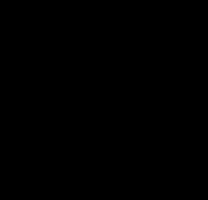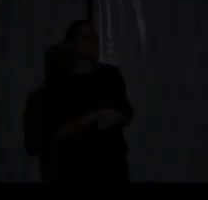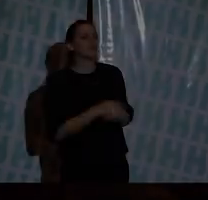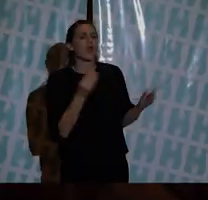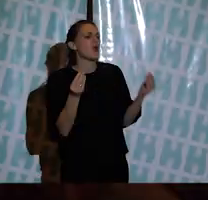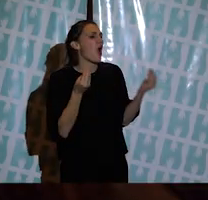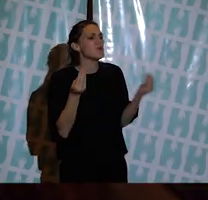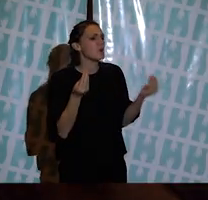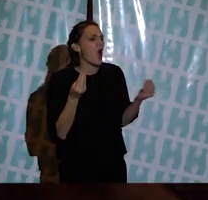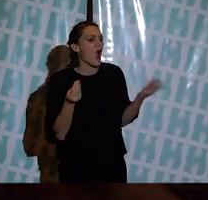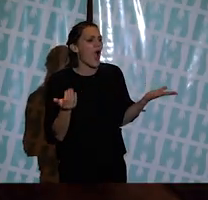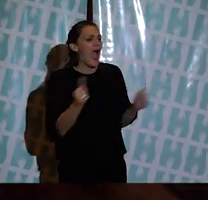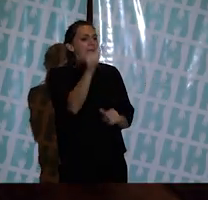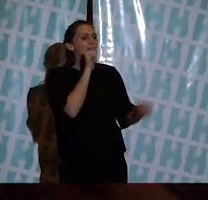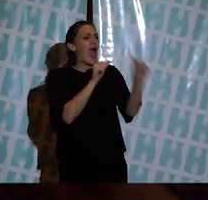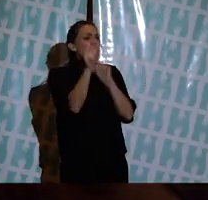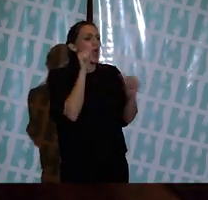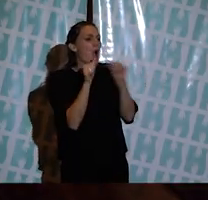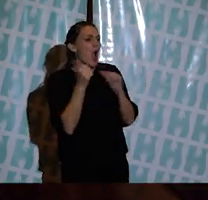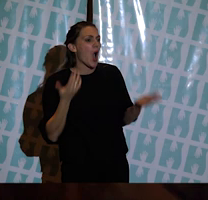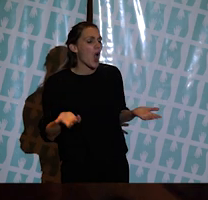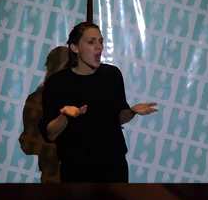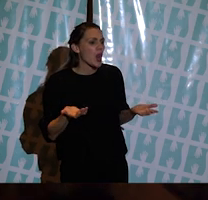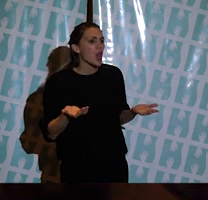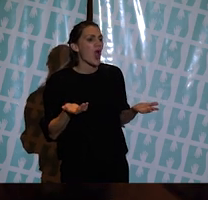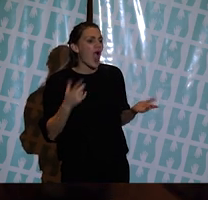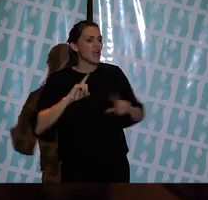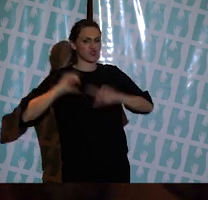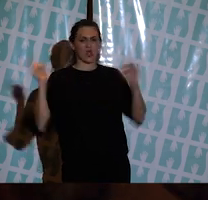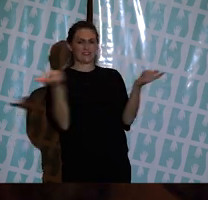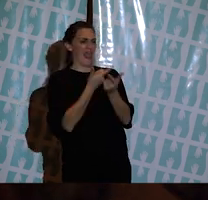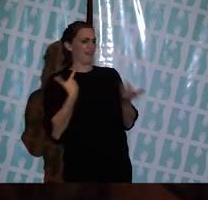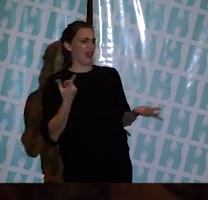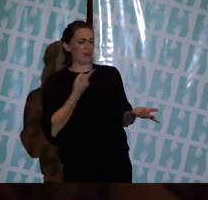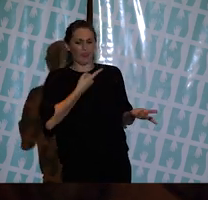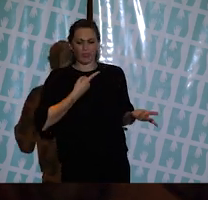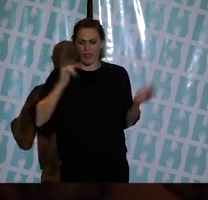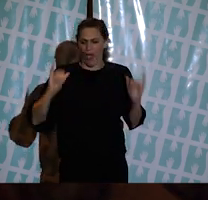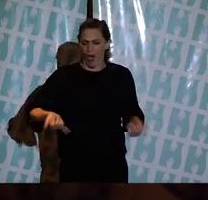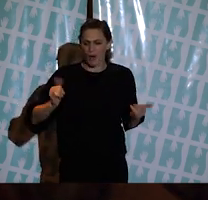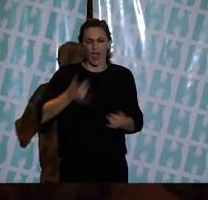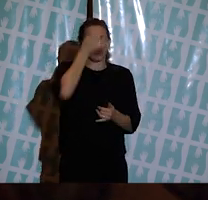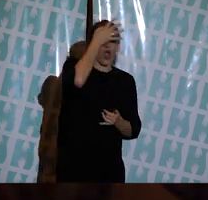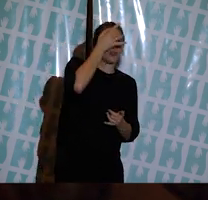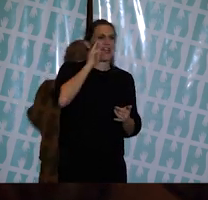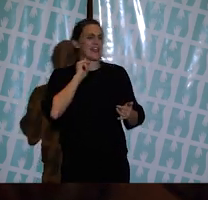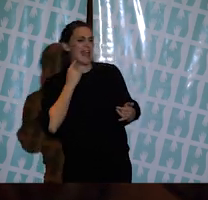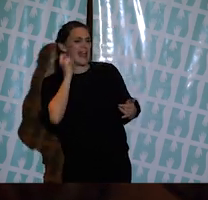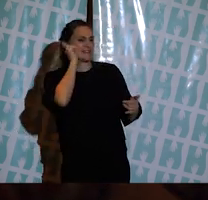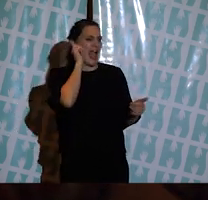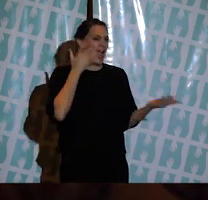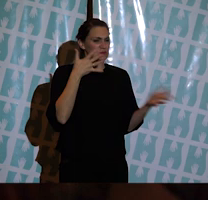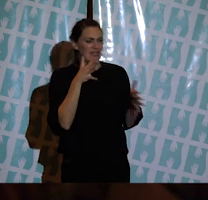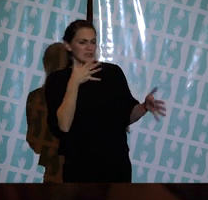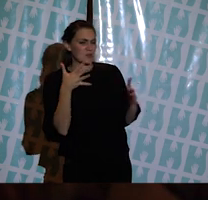¿Cómo hacer con el tema del alcohol en una sociedad donde los chicos desde los 12, 13 años ya